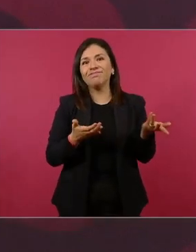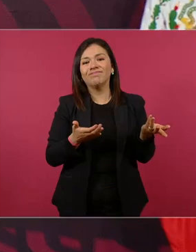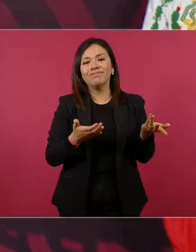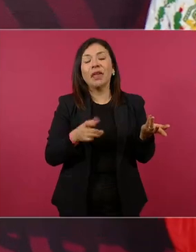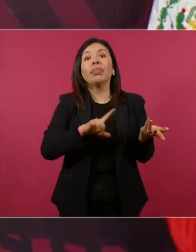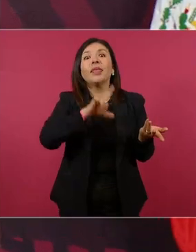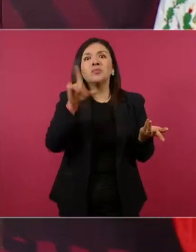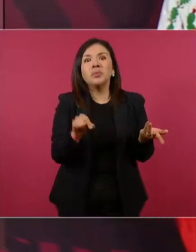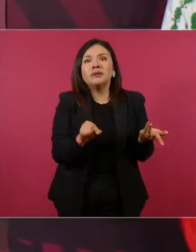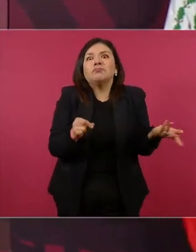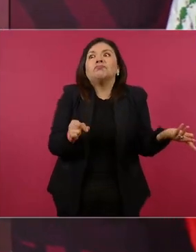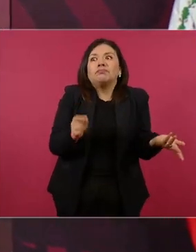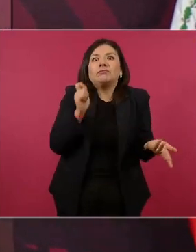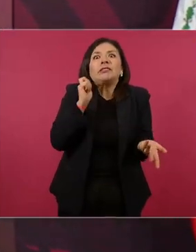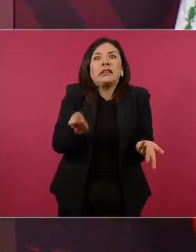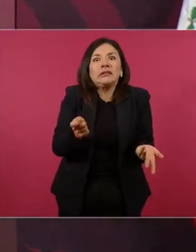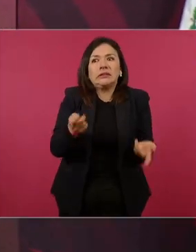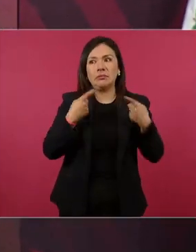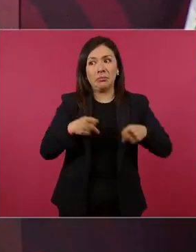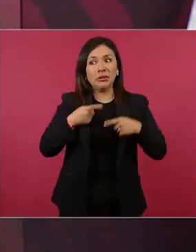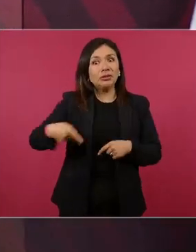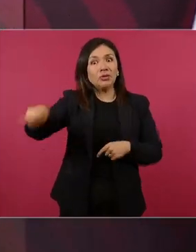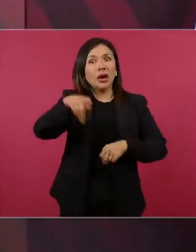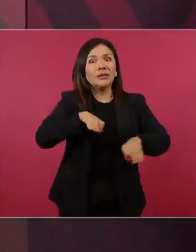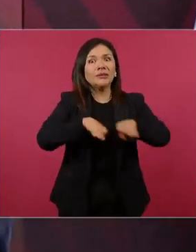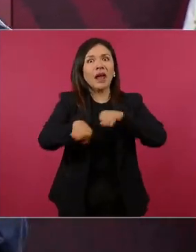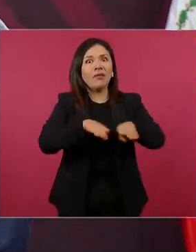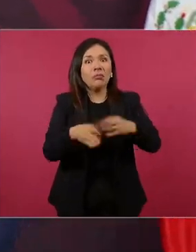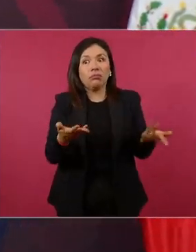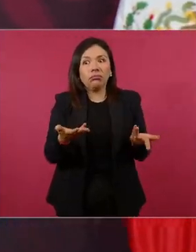qué hacer con esos trabajadores? Bueno,